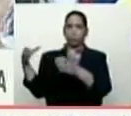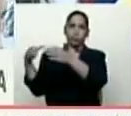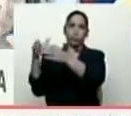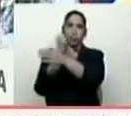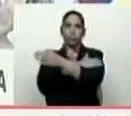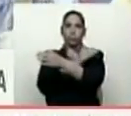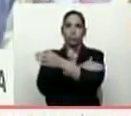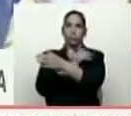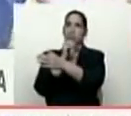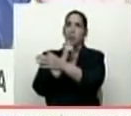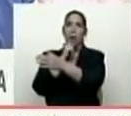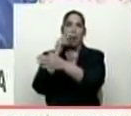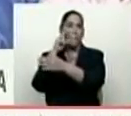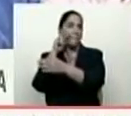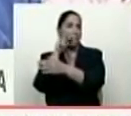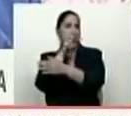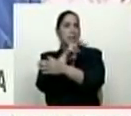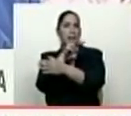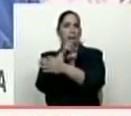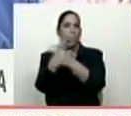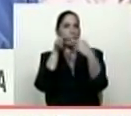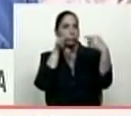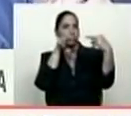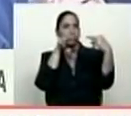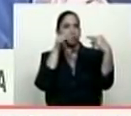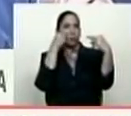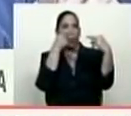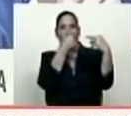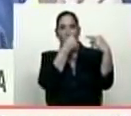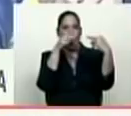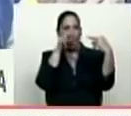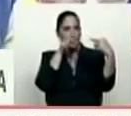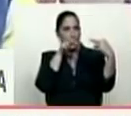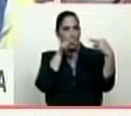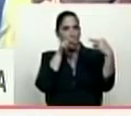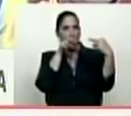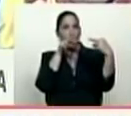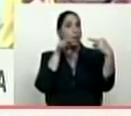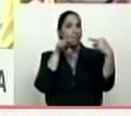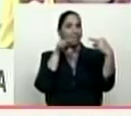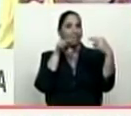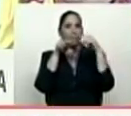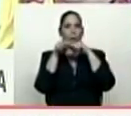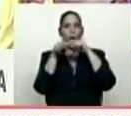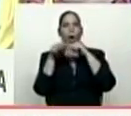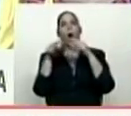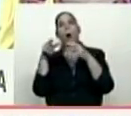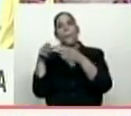una mirada a los ojos, porque no le queda otra que traicionar,